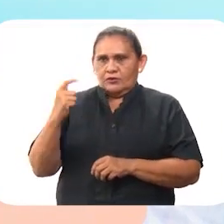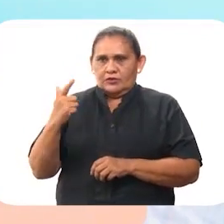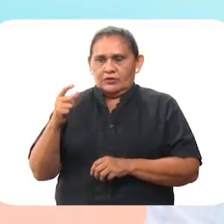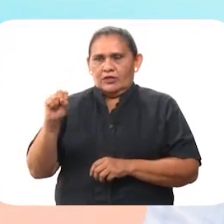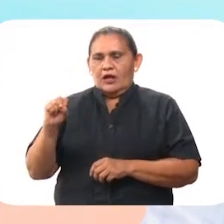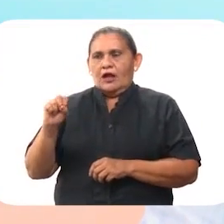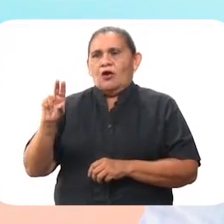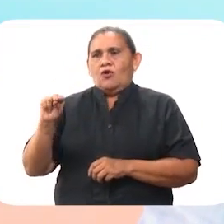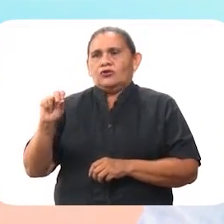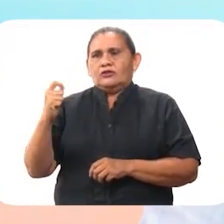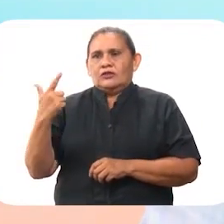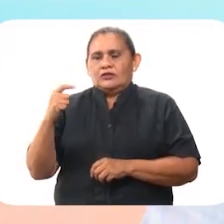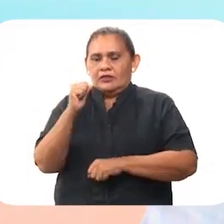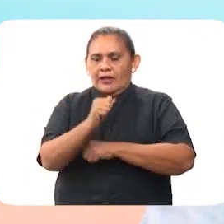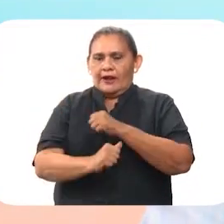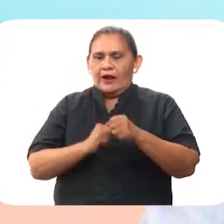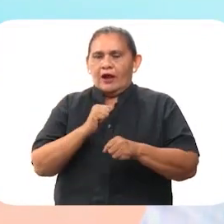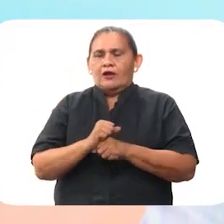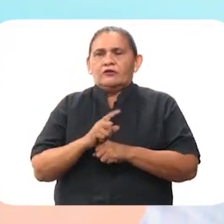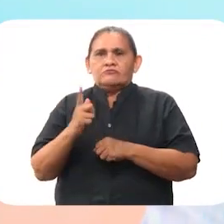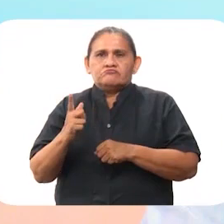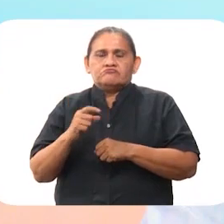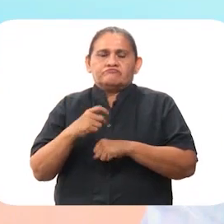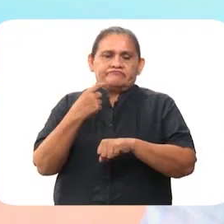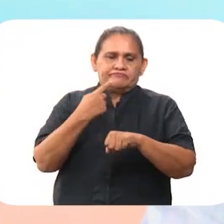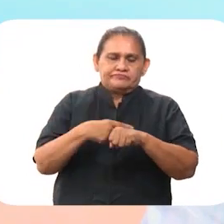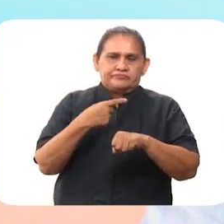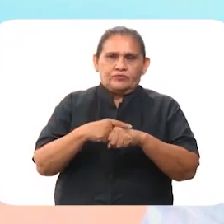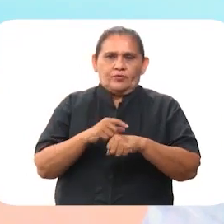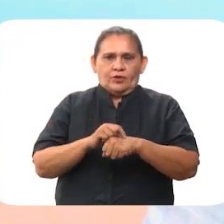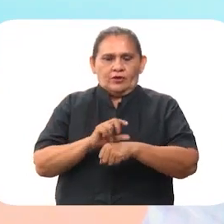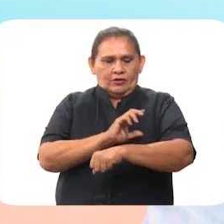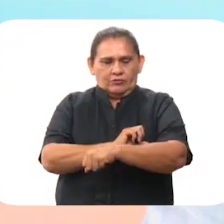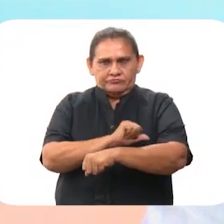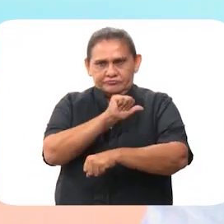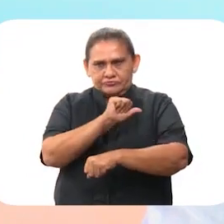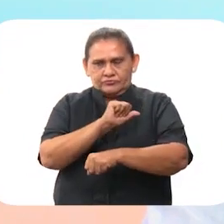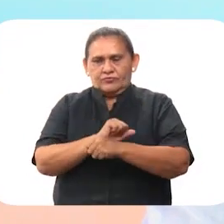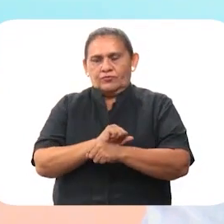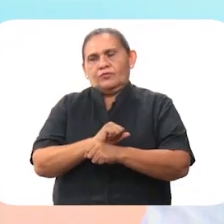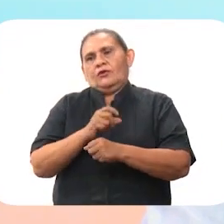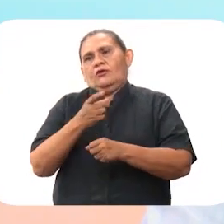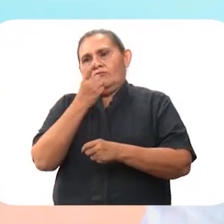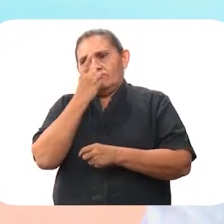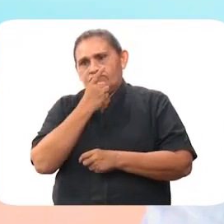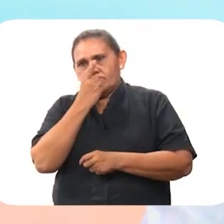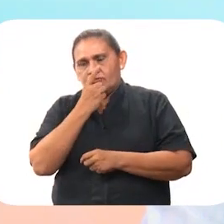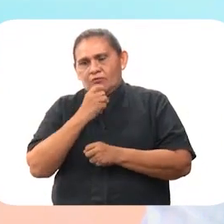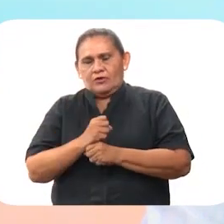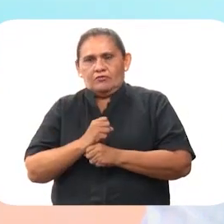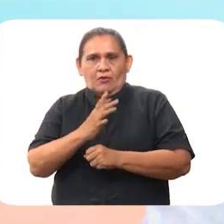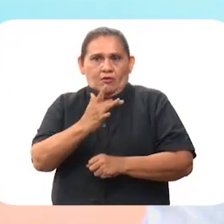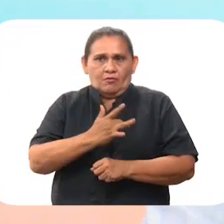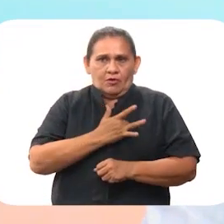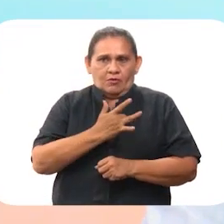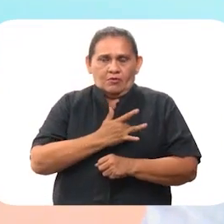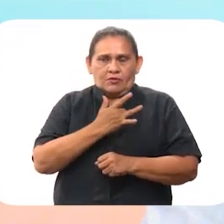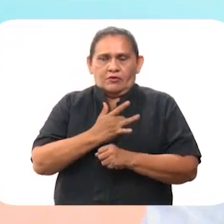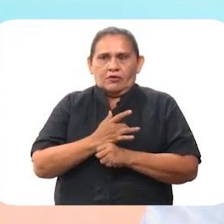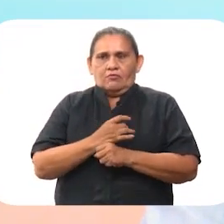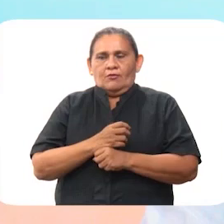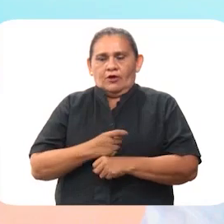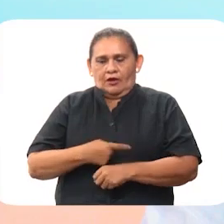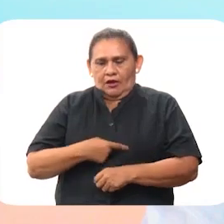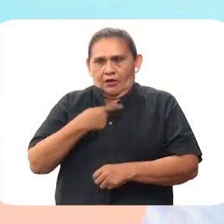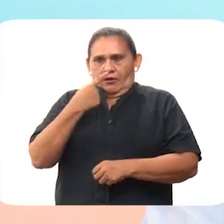presiono, diabetes, kohanil, cardiovascular, asma etel hachpolokil. Tika hakbolokach ho 5, kanasin katul,